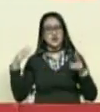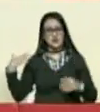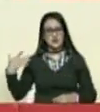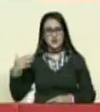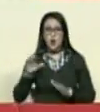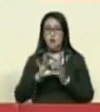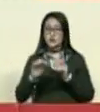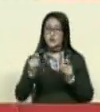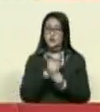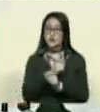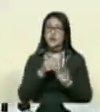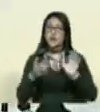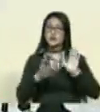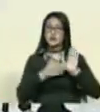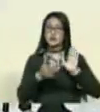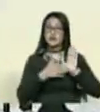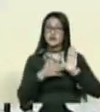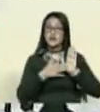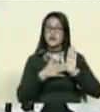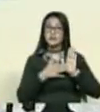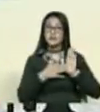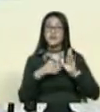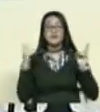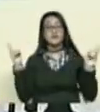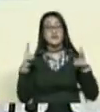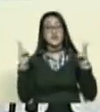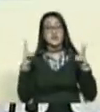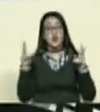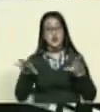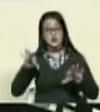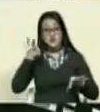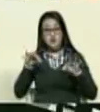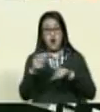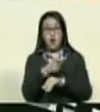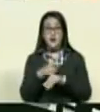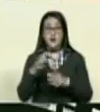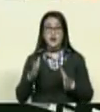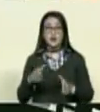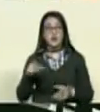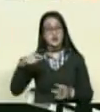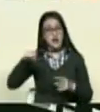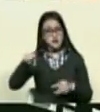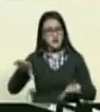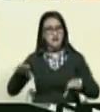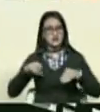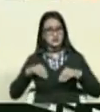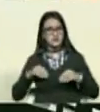en la constituyente y la victoria que hemos tenido en la elección de gobernador. Y él lo aceptaba.